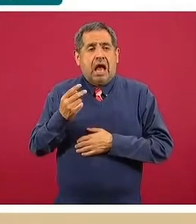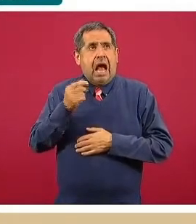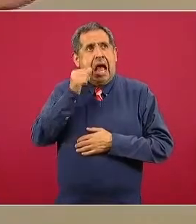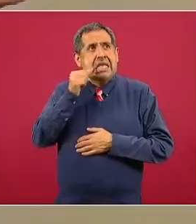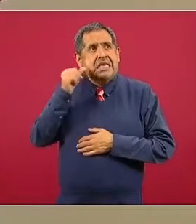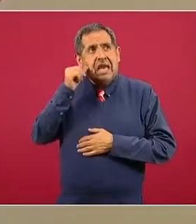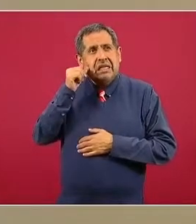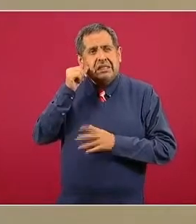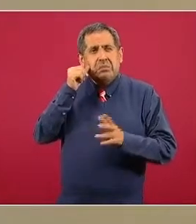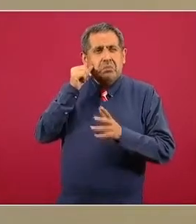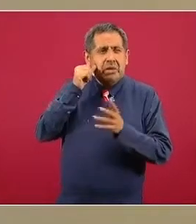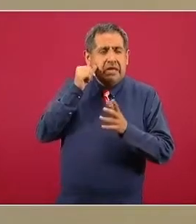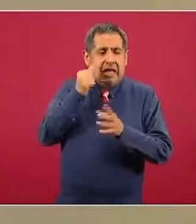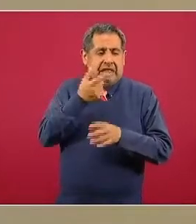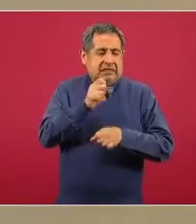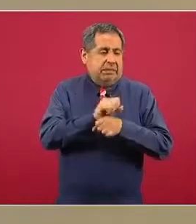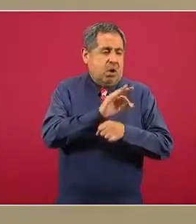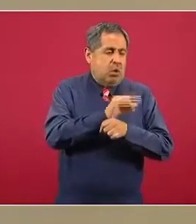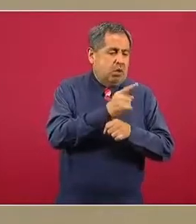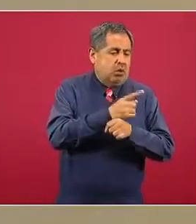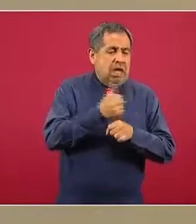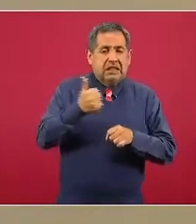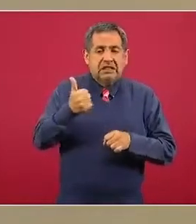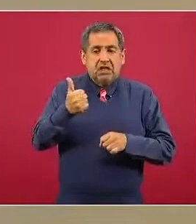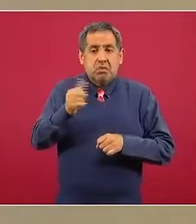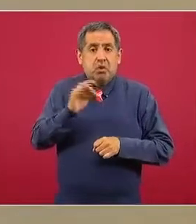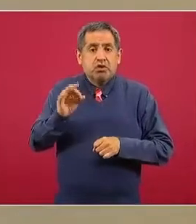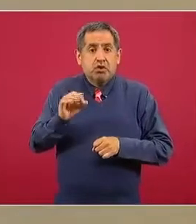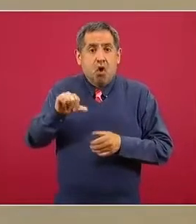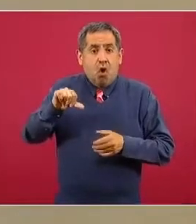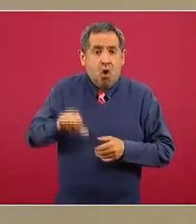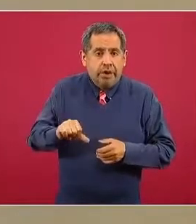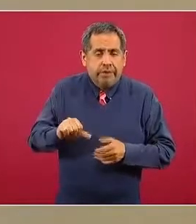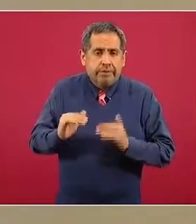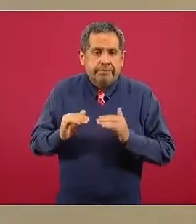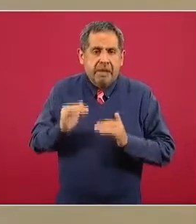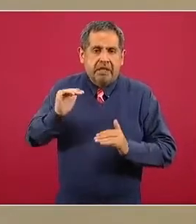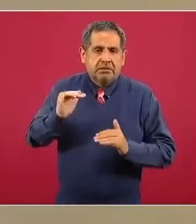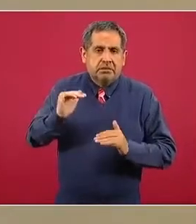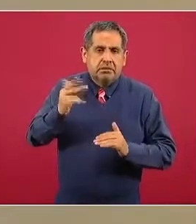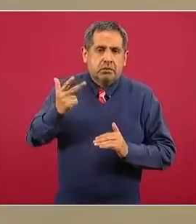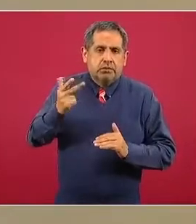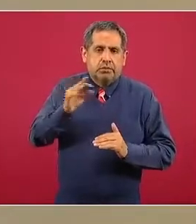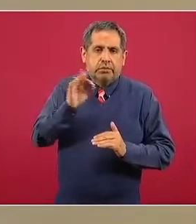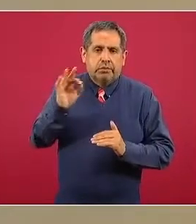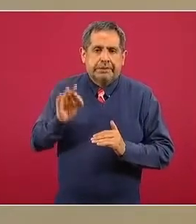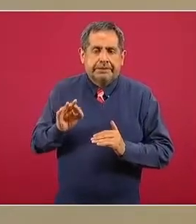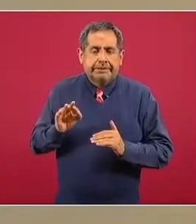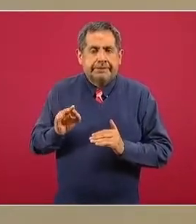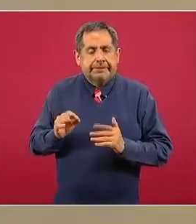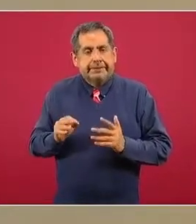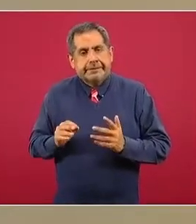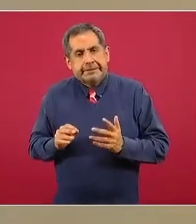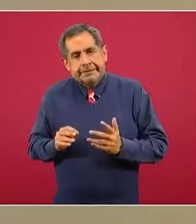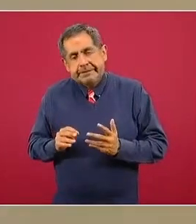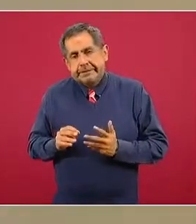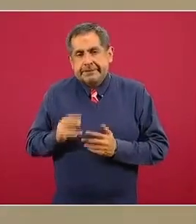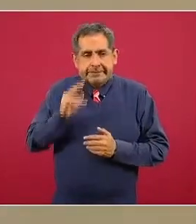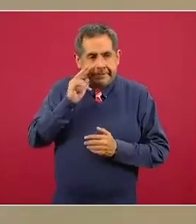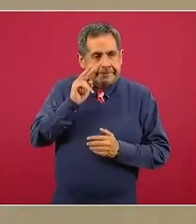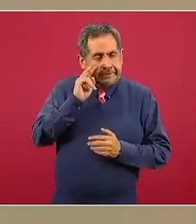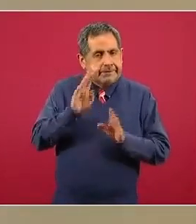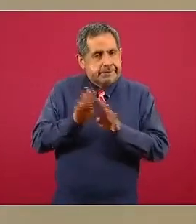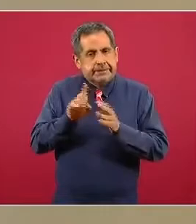era entre la semana 40 y 41 6%, hoy día es de 8%, y es lo que hemos visto un poco siempre